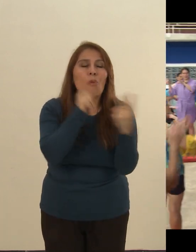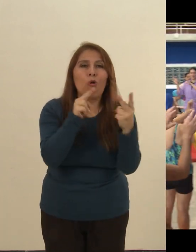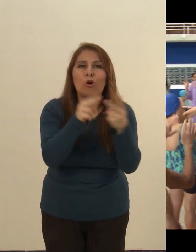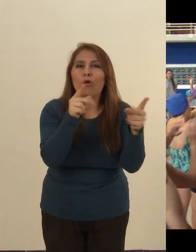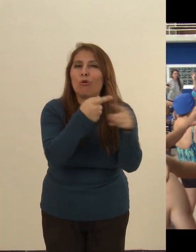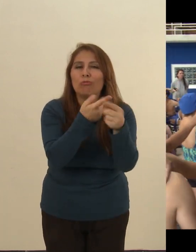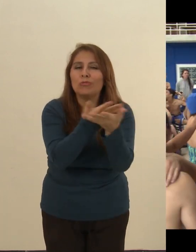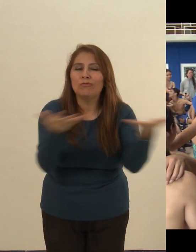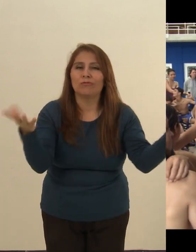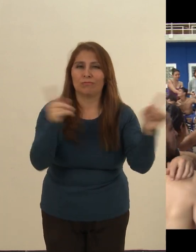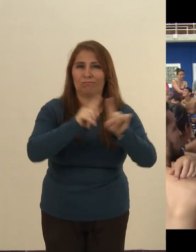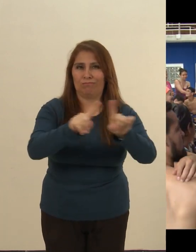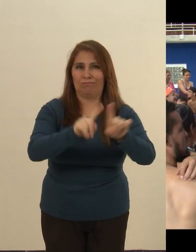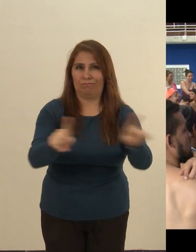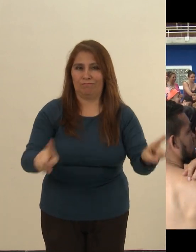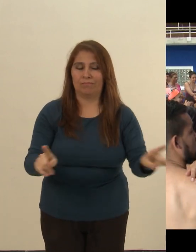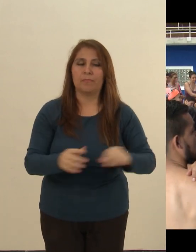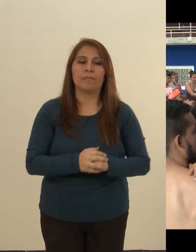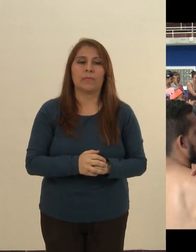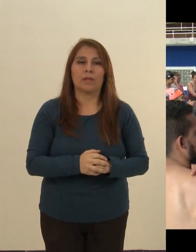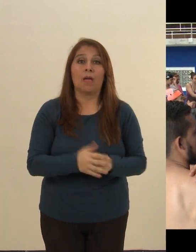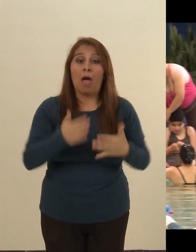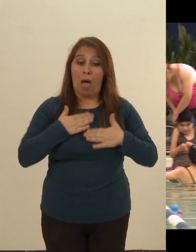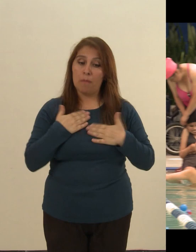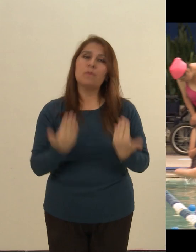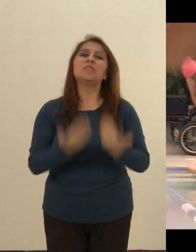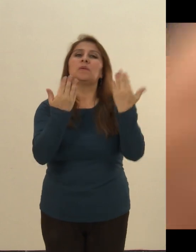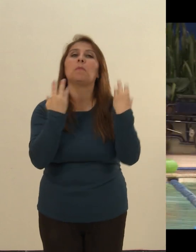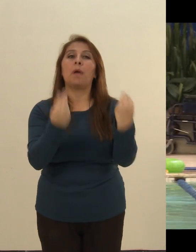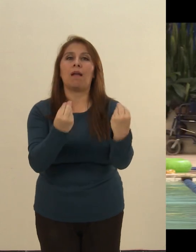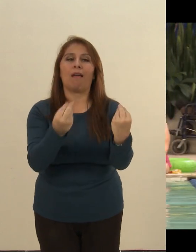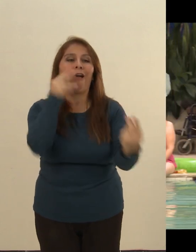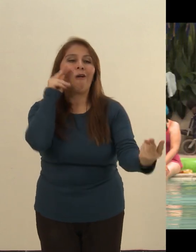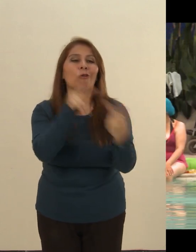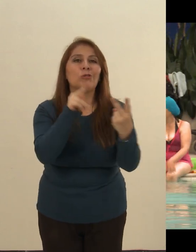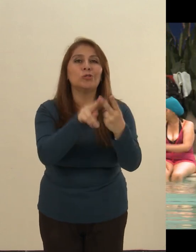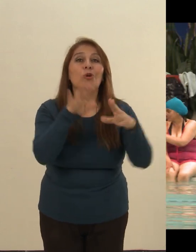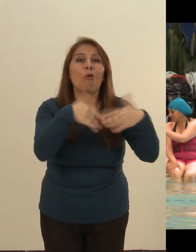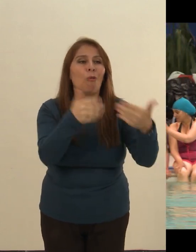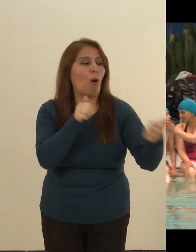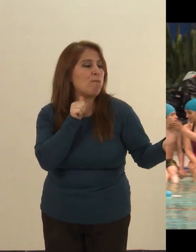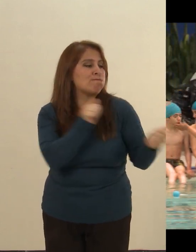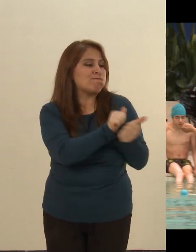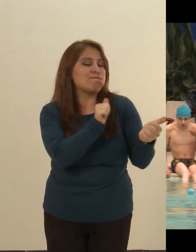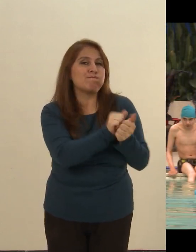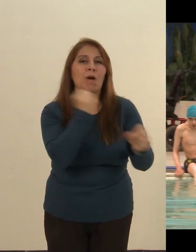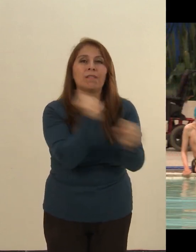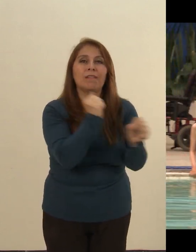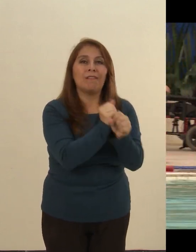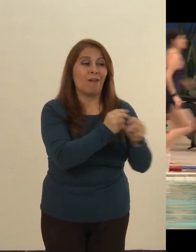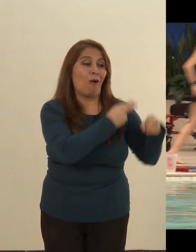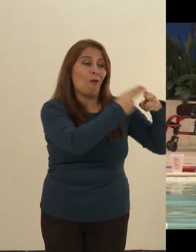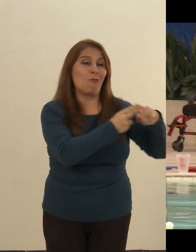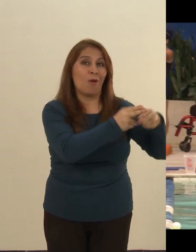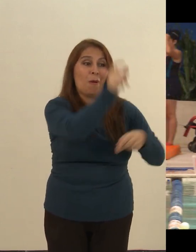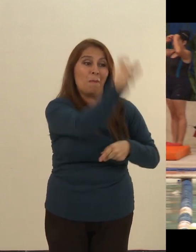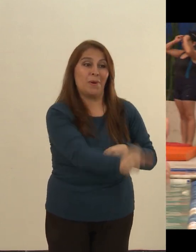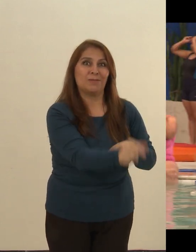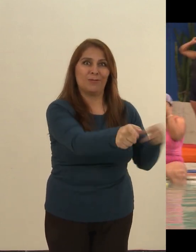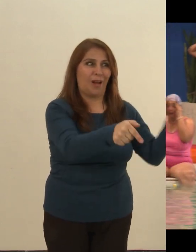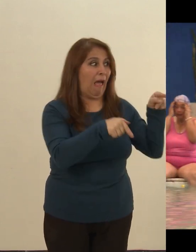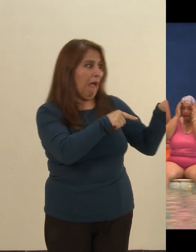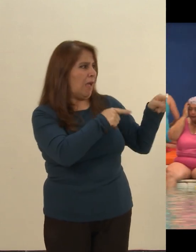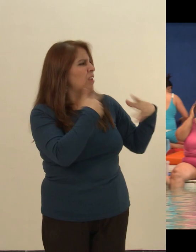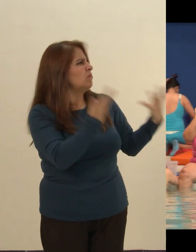tener varios campos de acción. A mí me sirve realmente para ver cómo es trabajar con los cuidadores, de ver esas dinámicas,